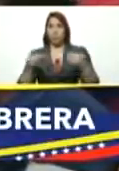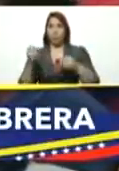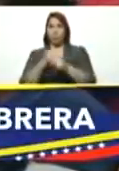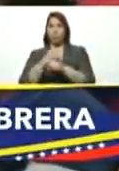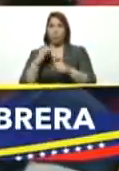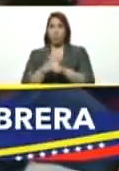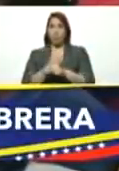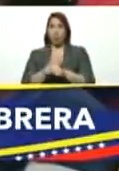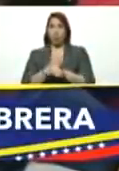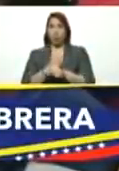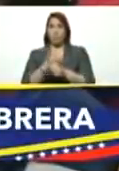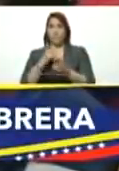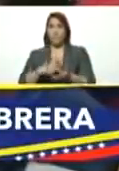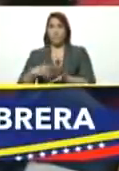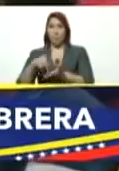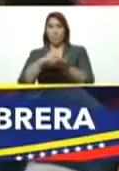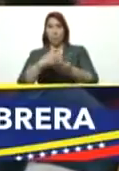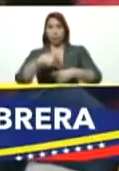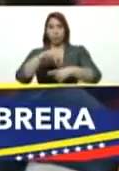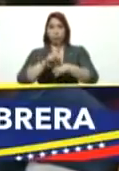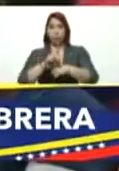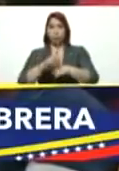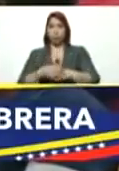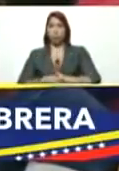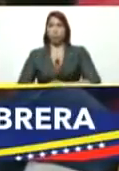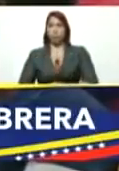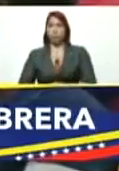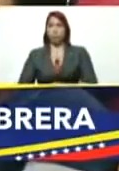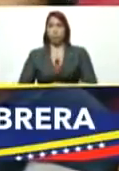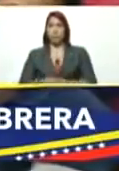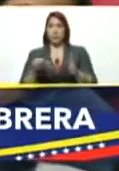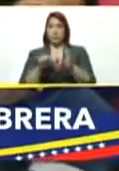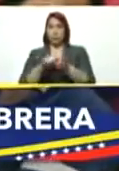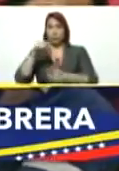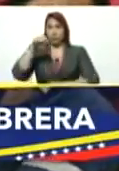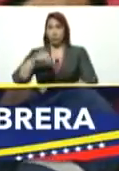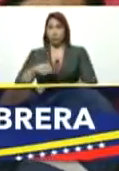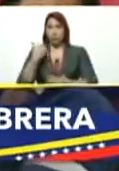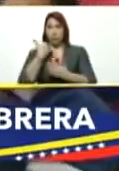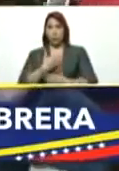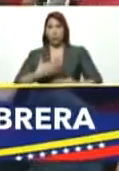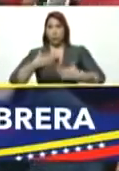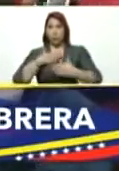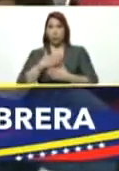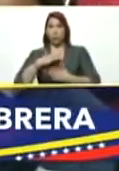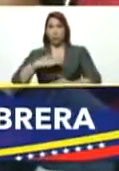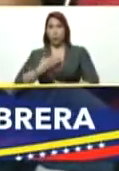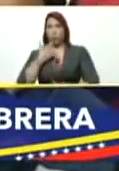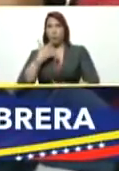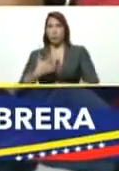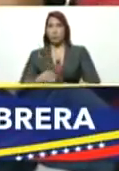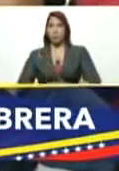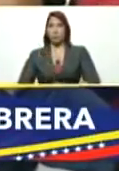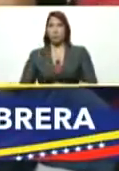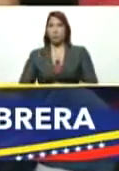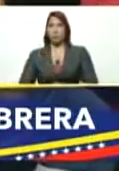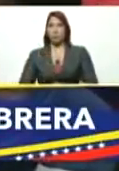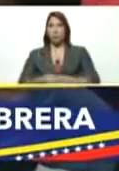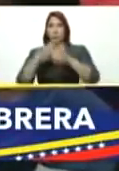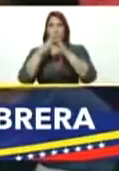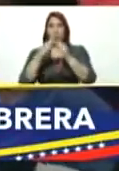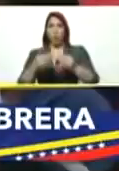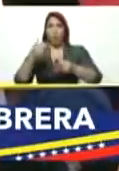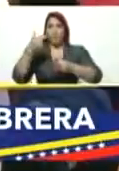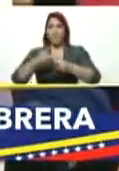participativo y protagónico donde hoy satisfactoriamente le podemos decir que en toda la